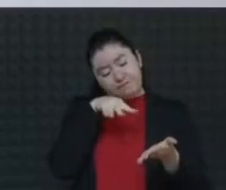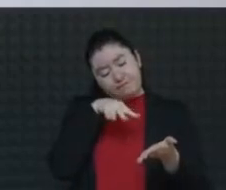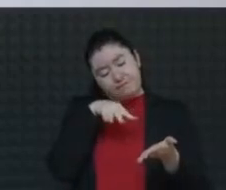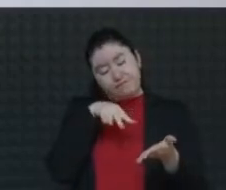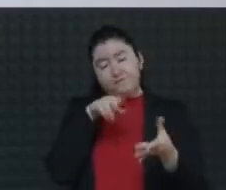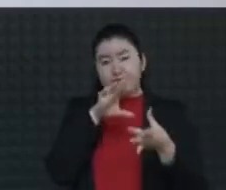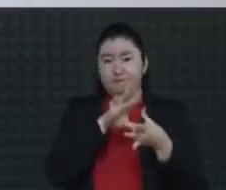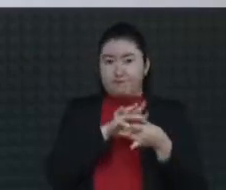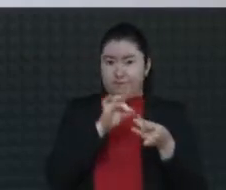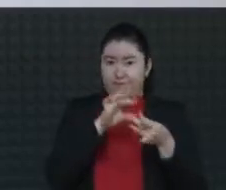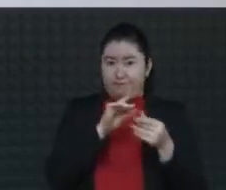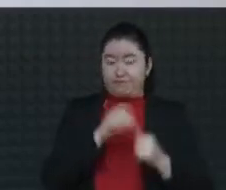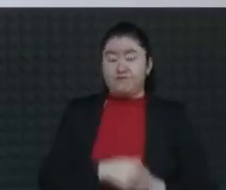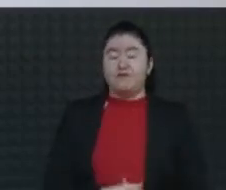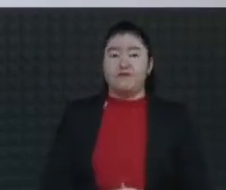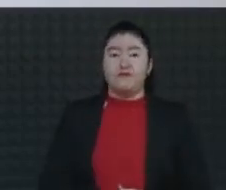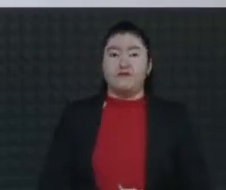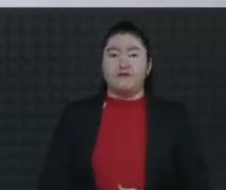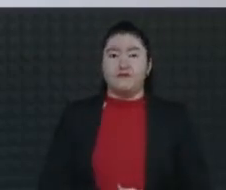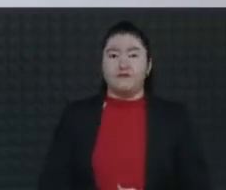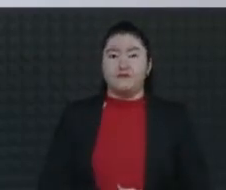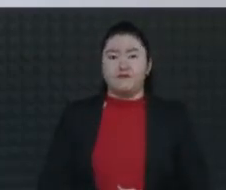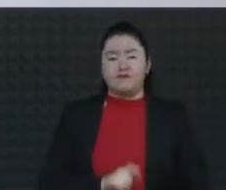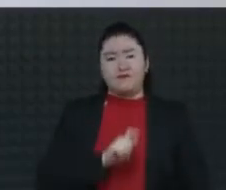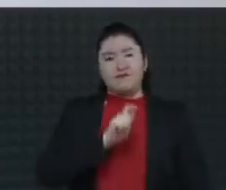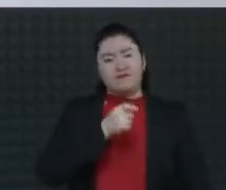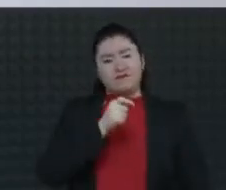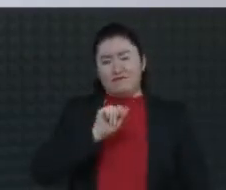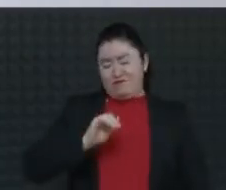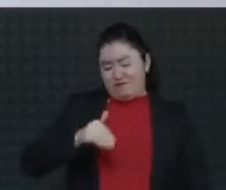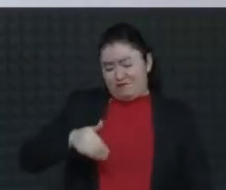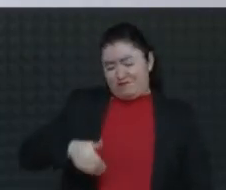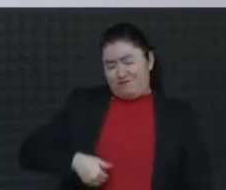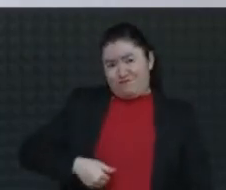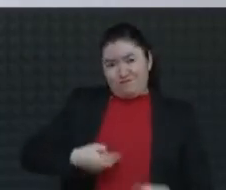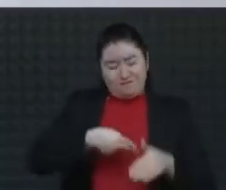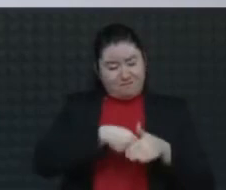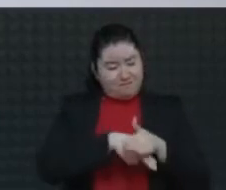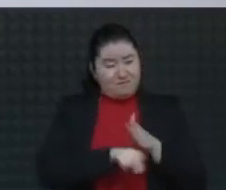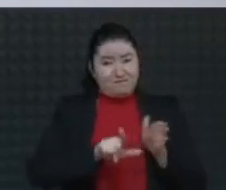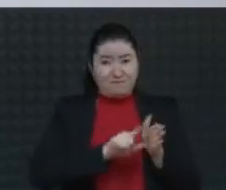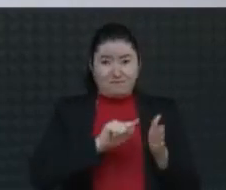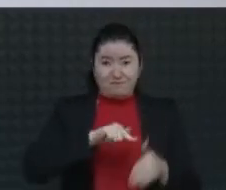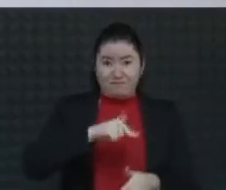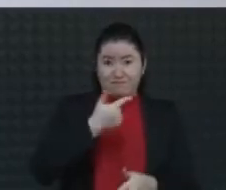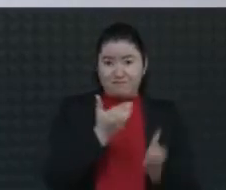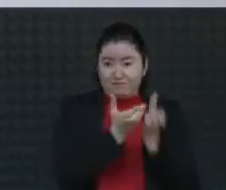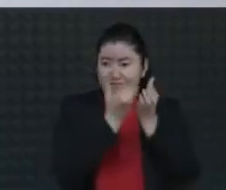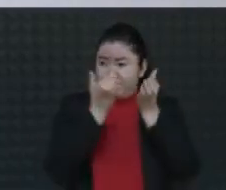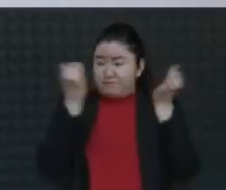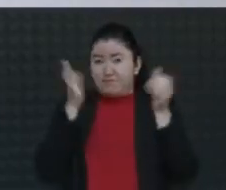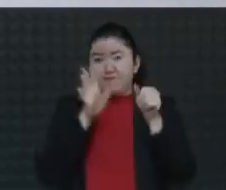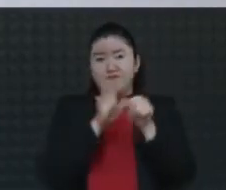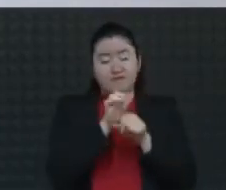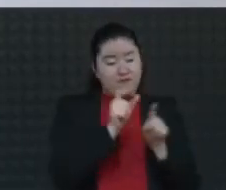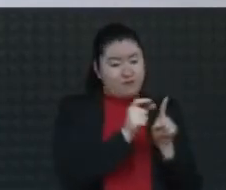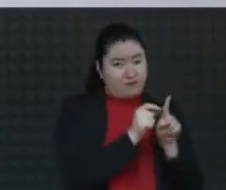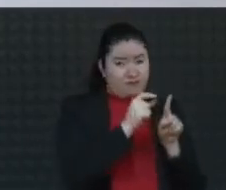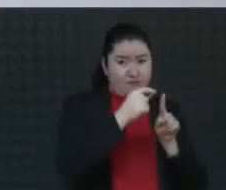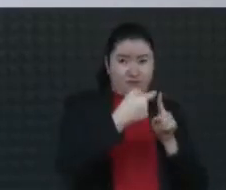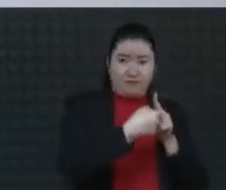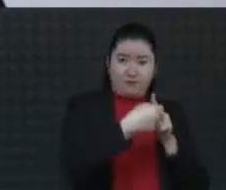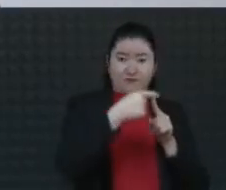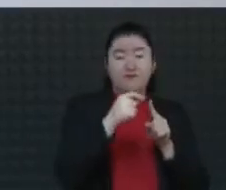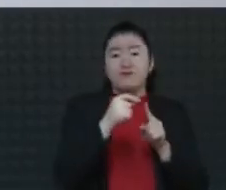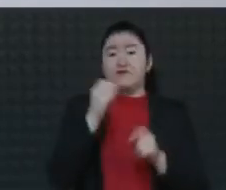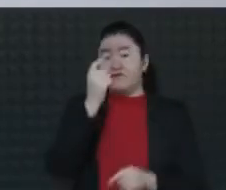informe. Presentación del dictamen técnico del incidente ocurrido en la línea 12, en el tramo elevado entre las estaciones Olivos y Tezonco,